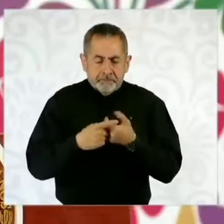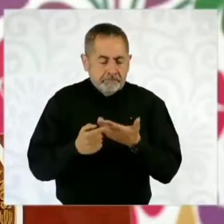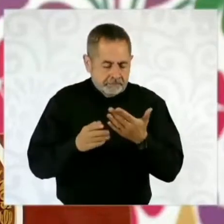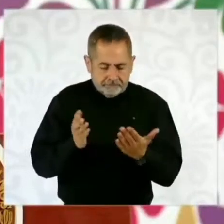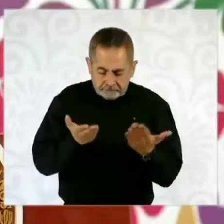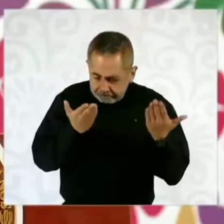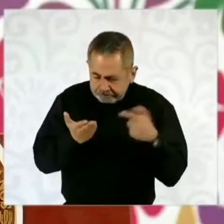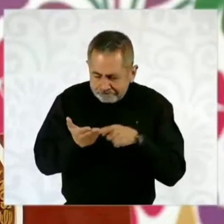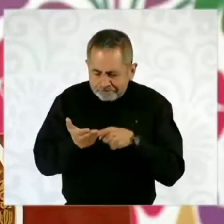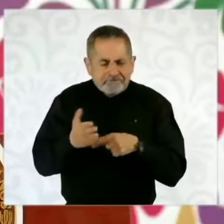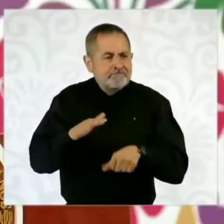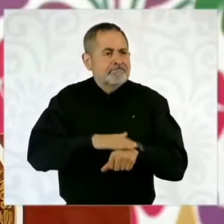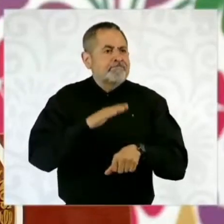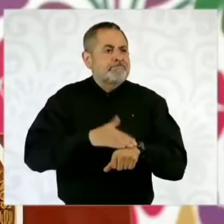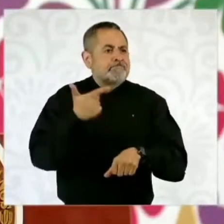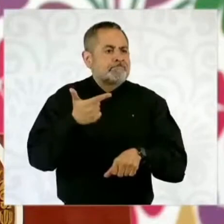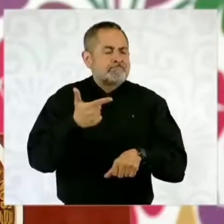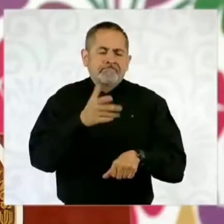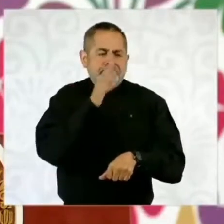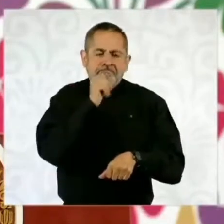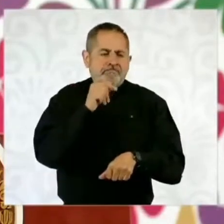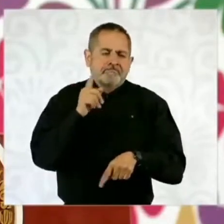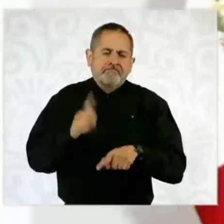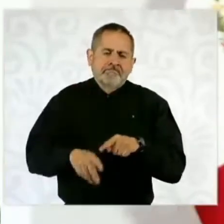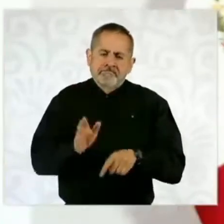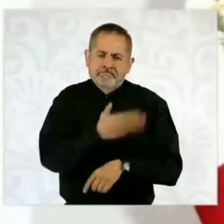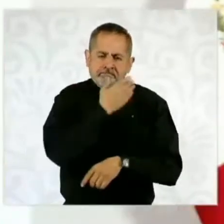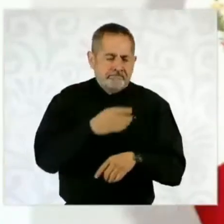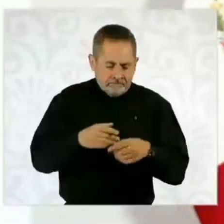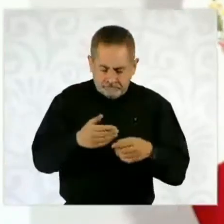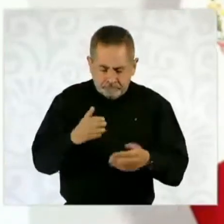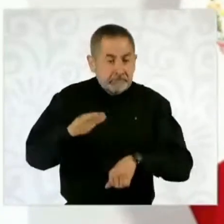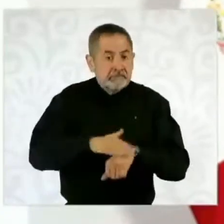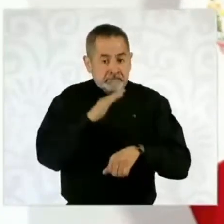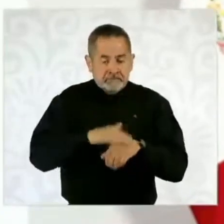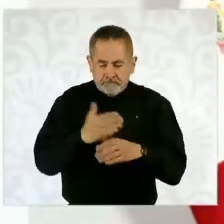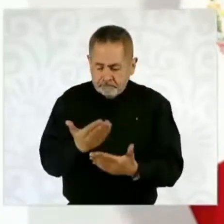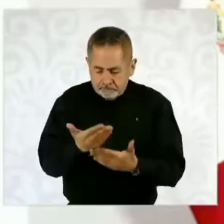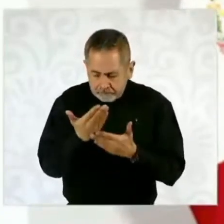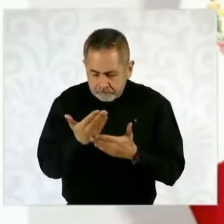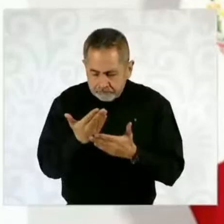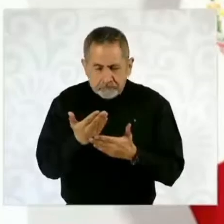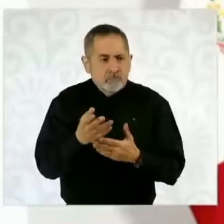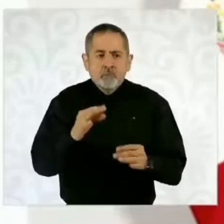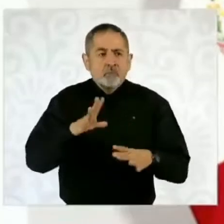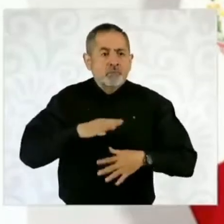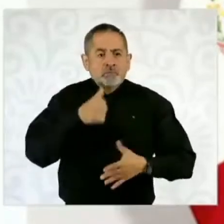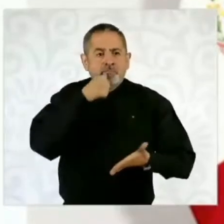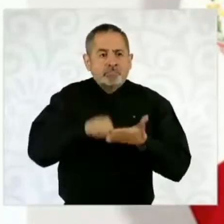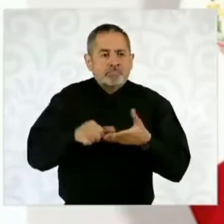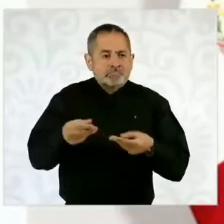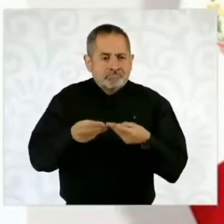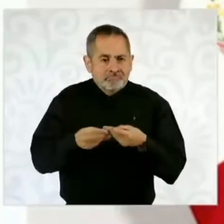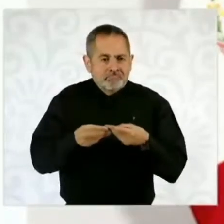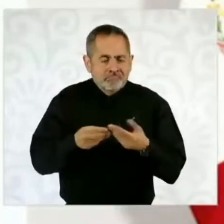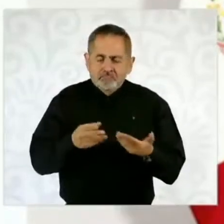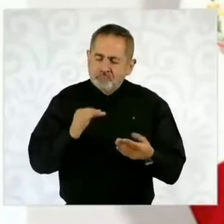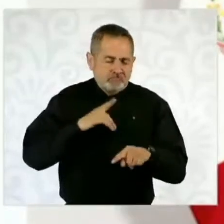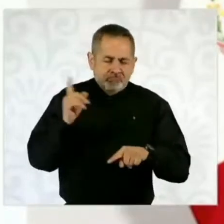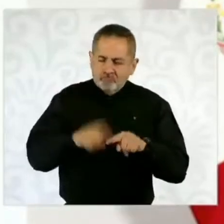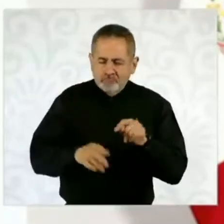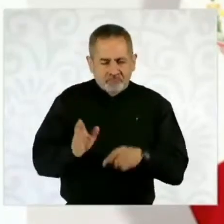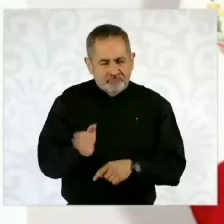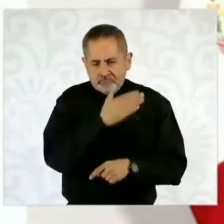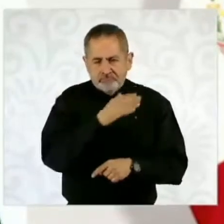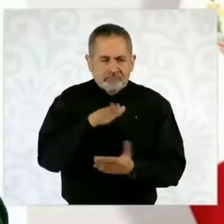pues no pasas al siguiente proceso. Te inscribiste pero no presentaste tus cartas de recomendación, pues no pasas a